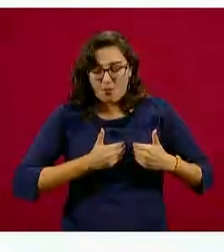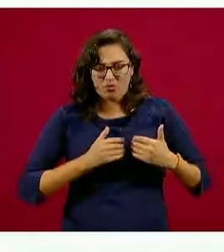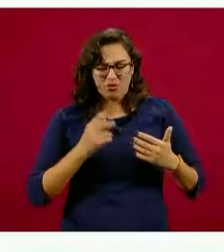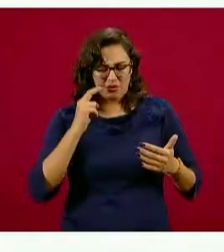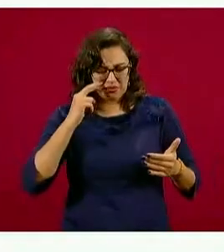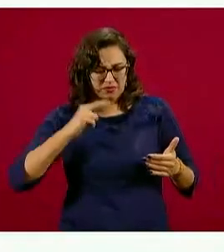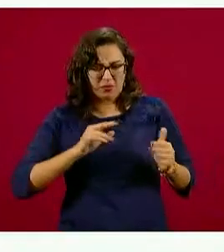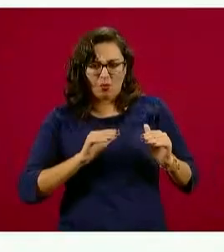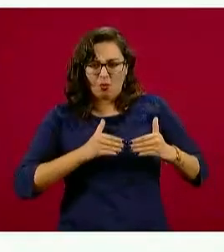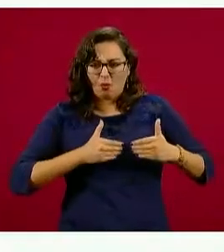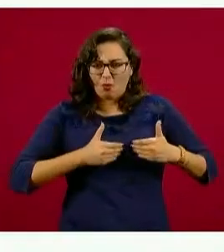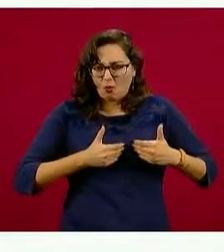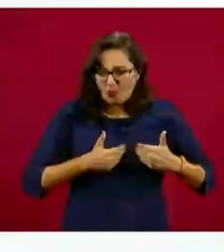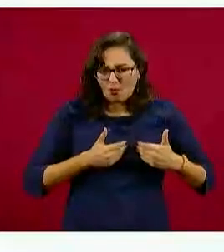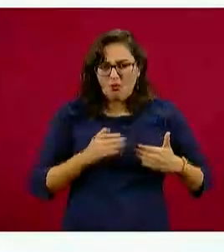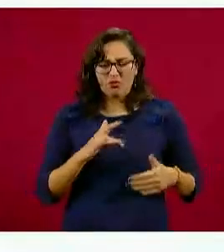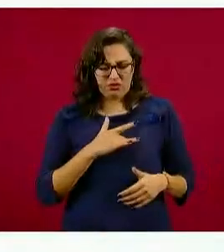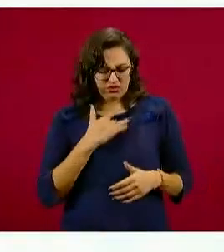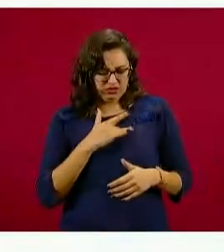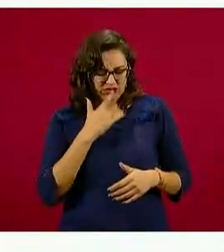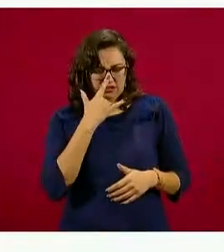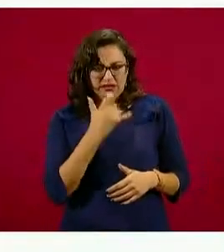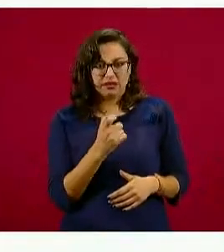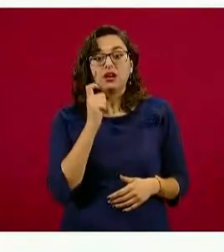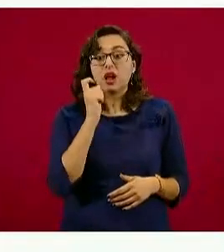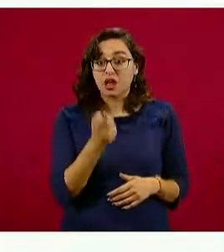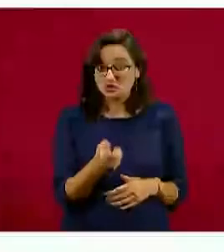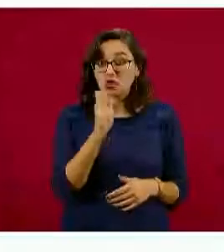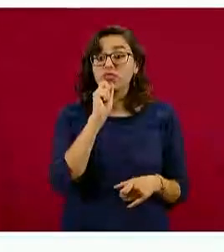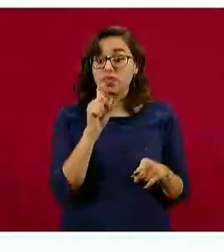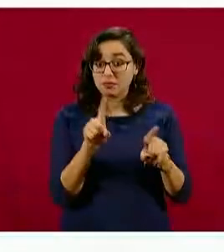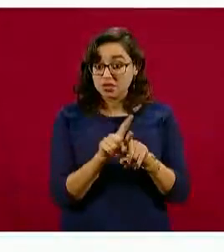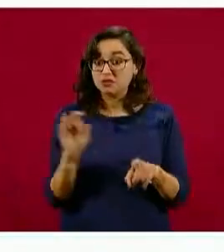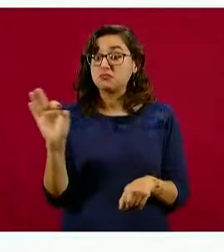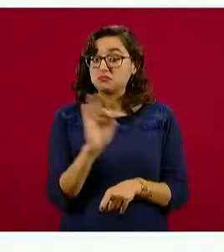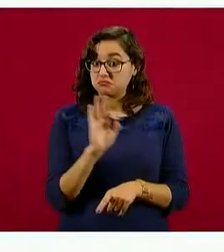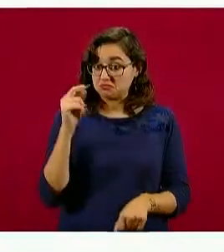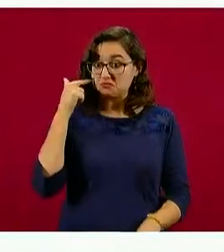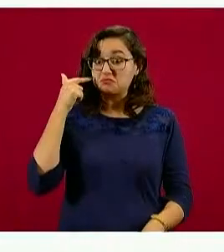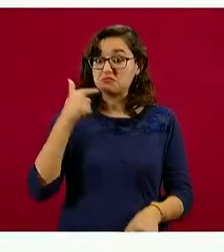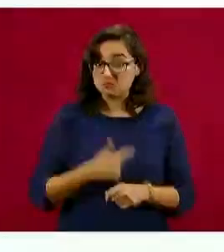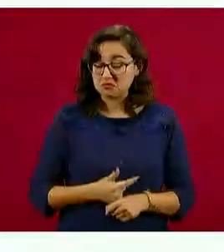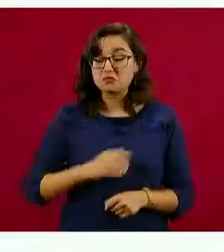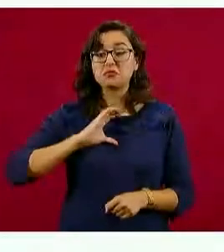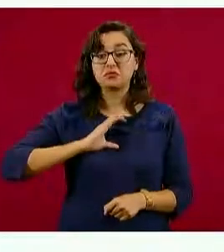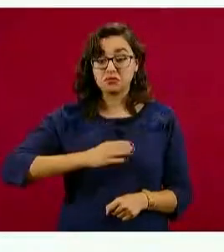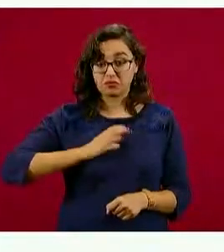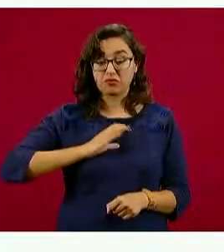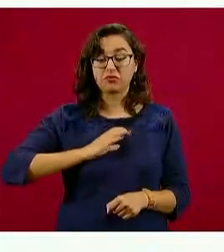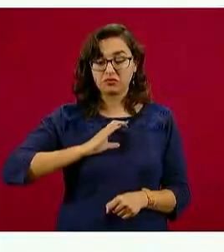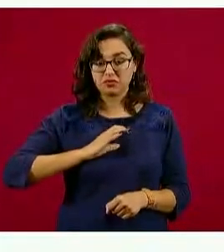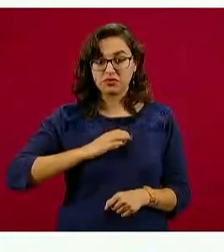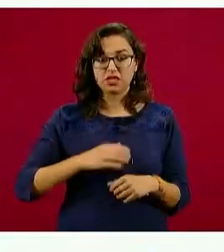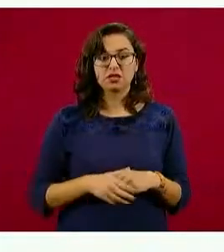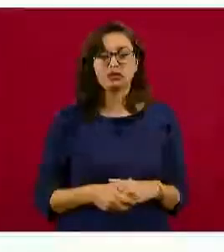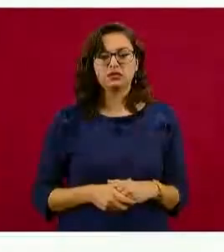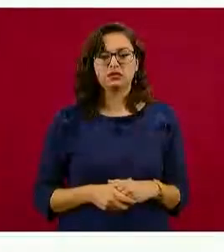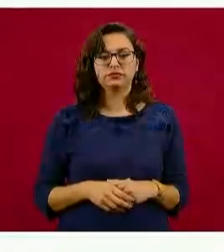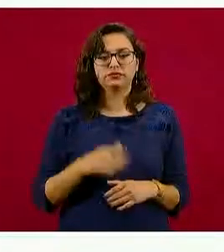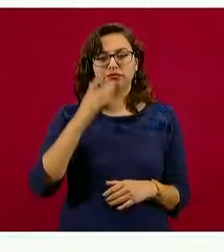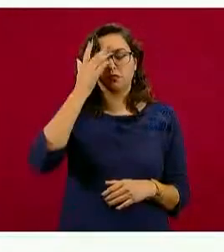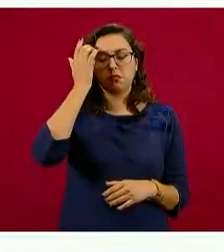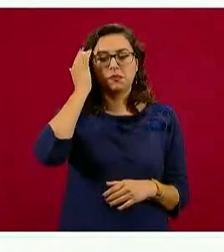piel. Entonces, hay unos hundimientos que se pueden sentir y estos son también datos tempranos de una tumoración que se puede detectar tempranamente y